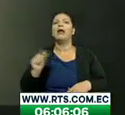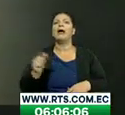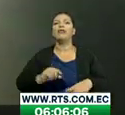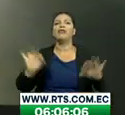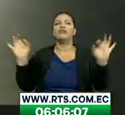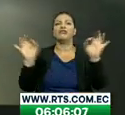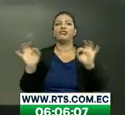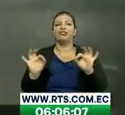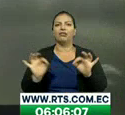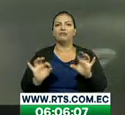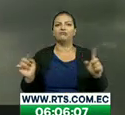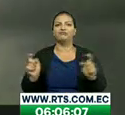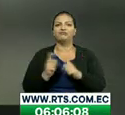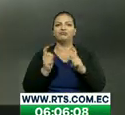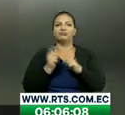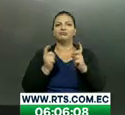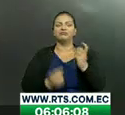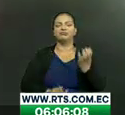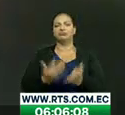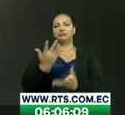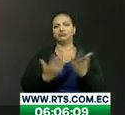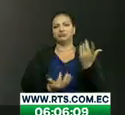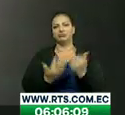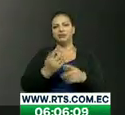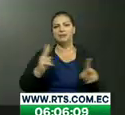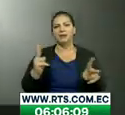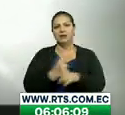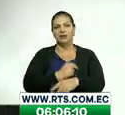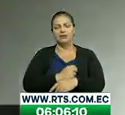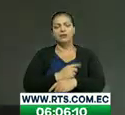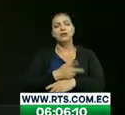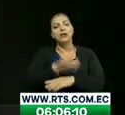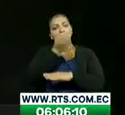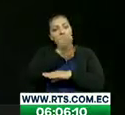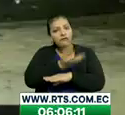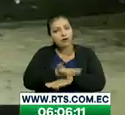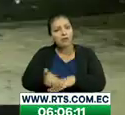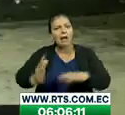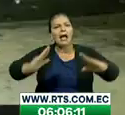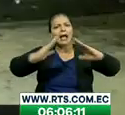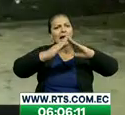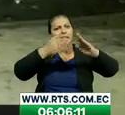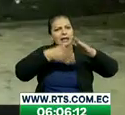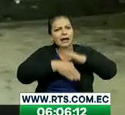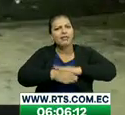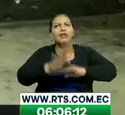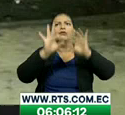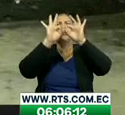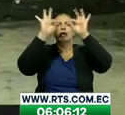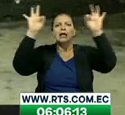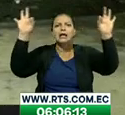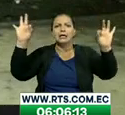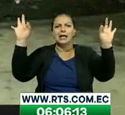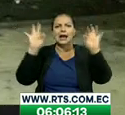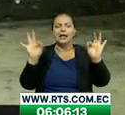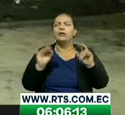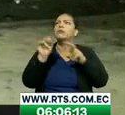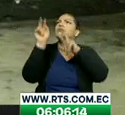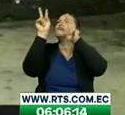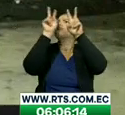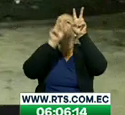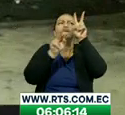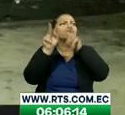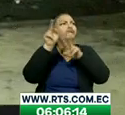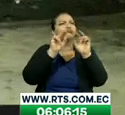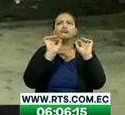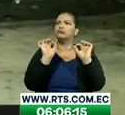su casa, no, ni en sus carros de eléctricos. Mira que ahora estuve con un amigo precisamente que es el día